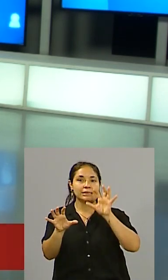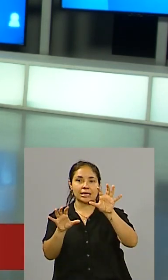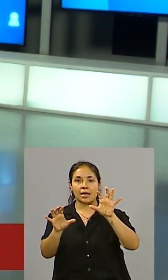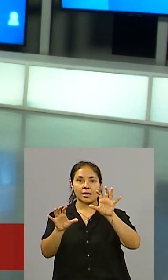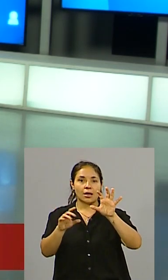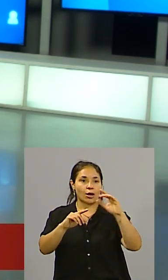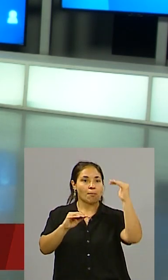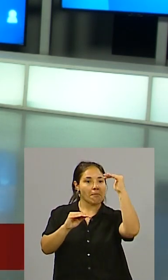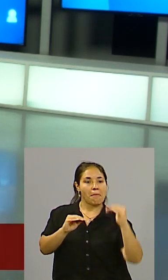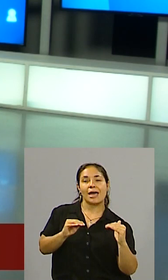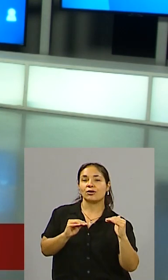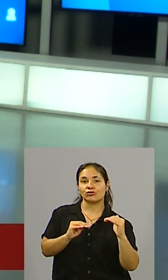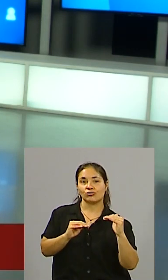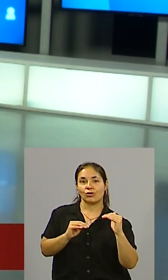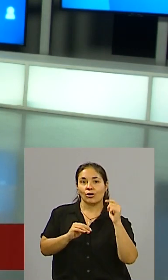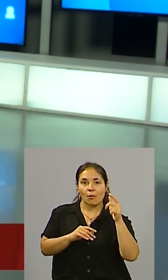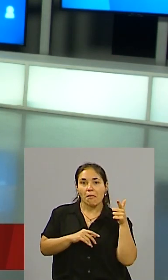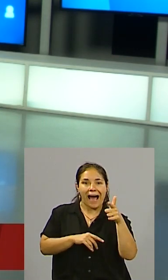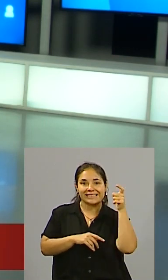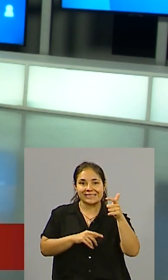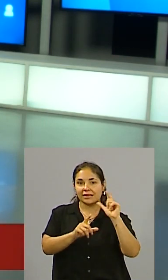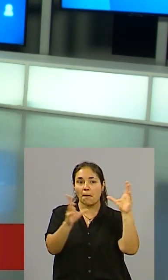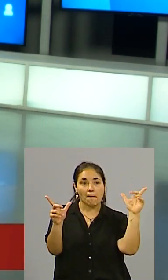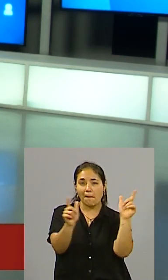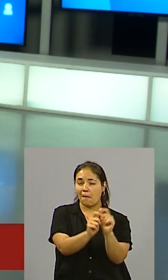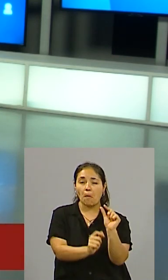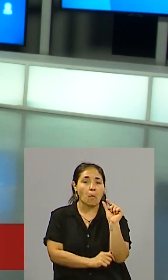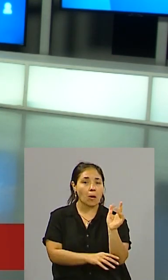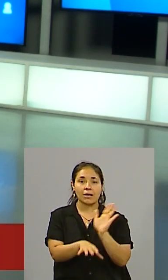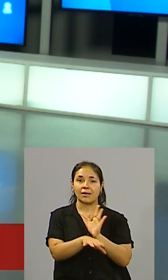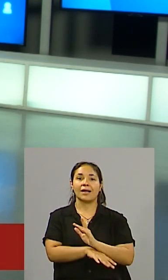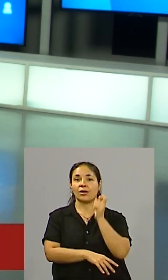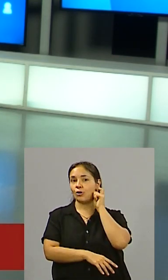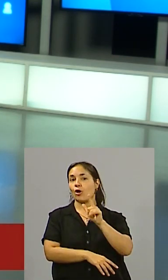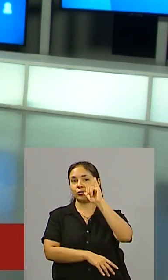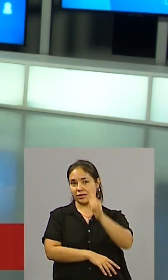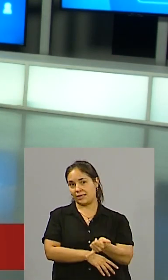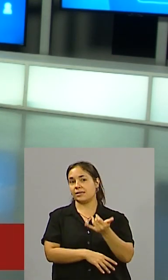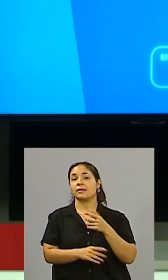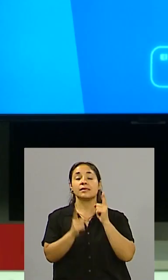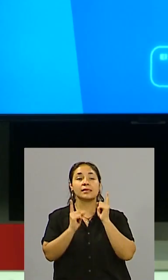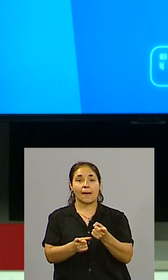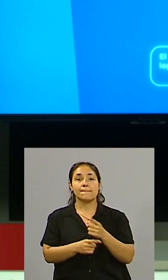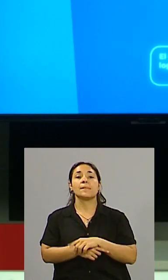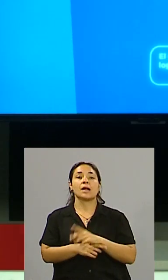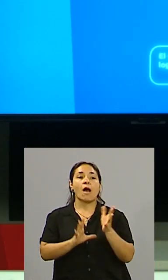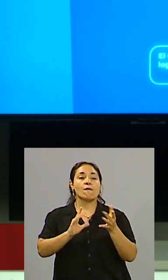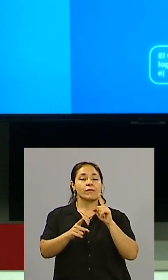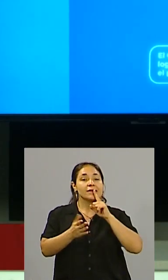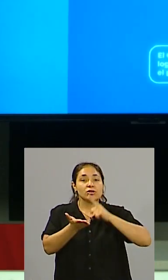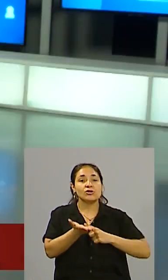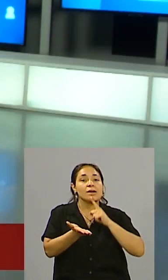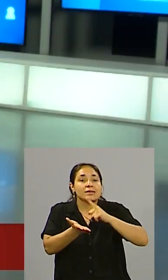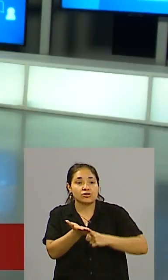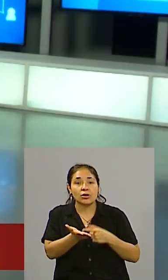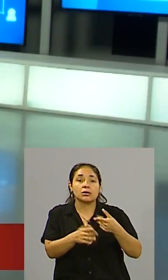país, bueno, es un logro. Y también es una confirmación de que determinadas políticas tuvieron resultado